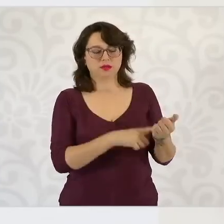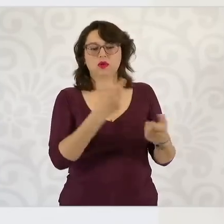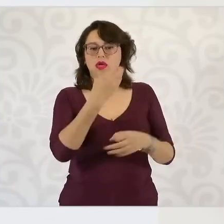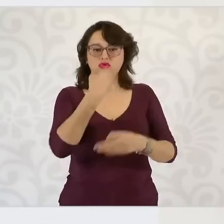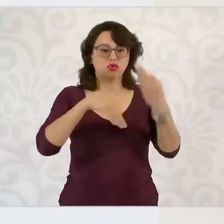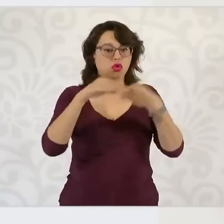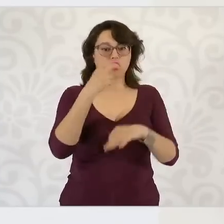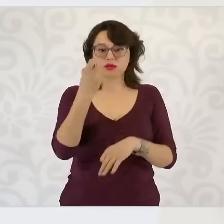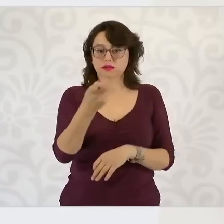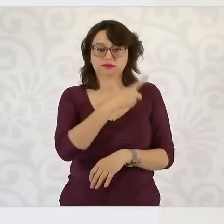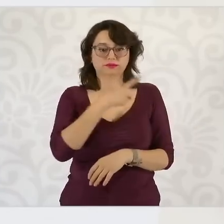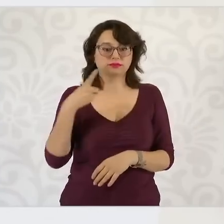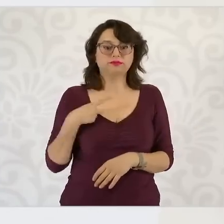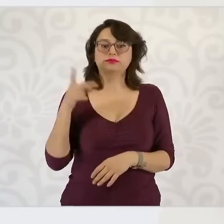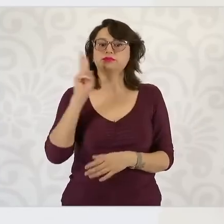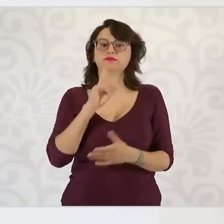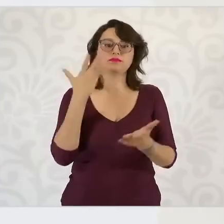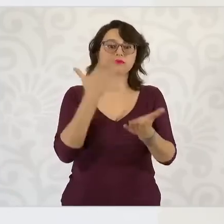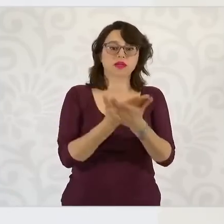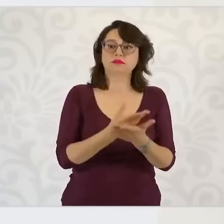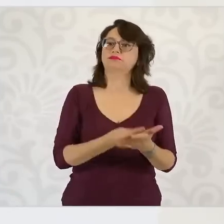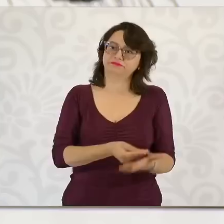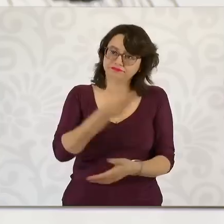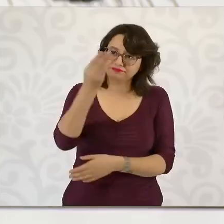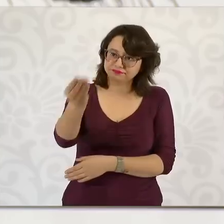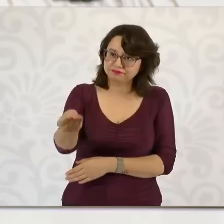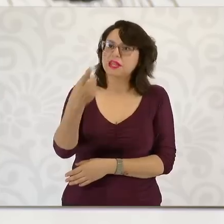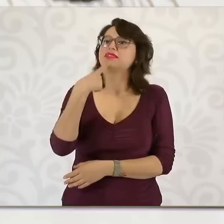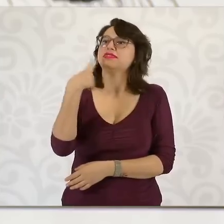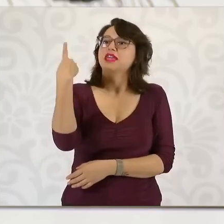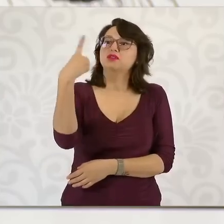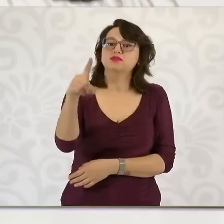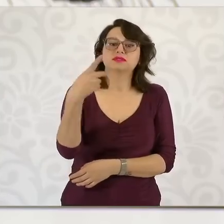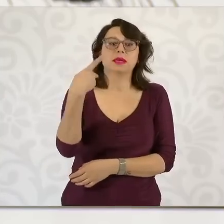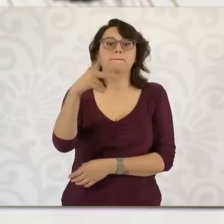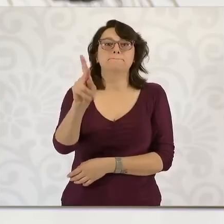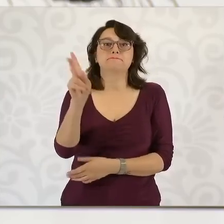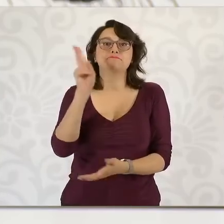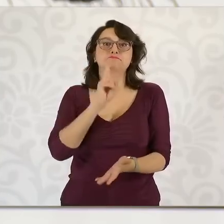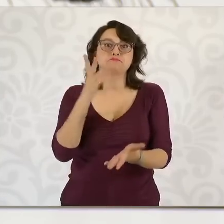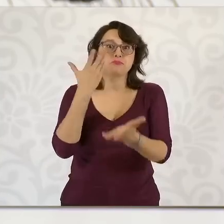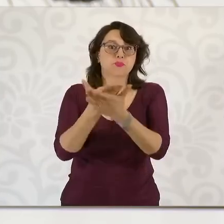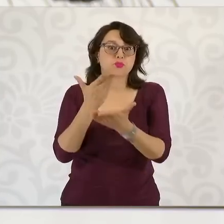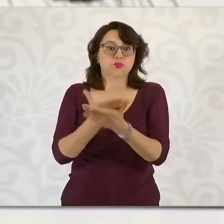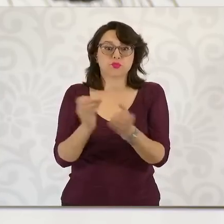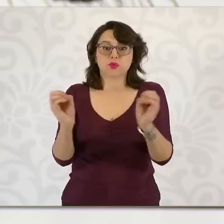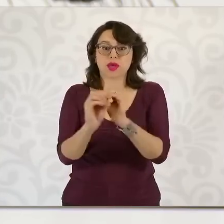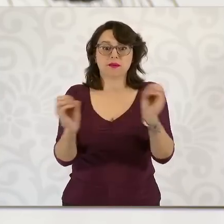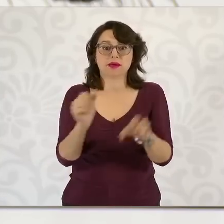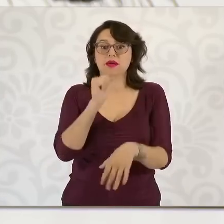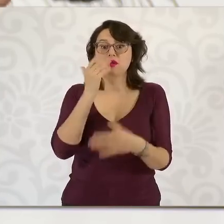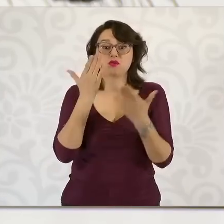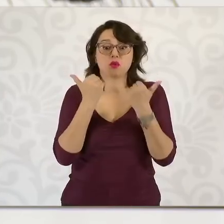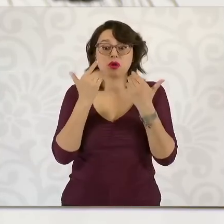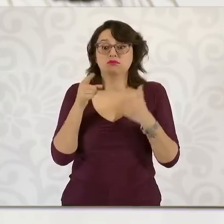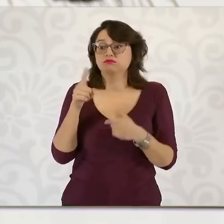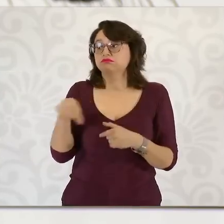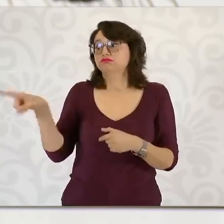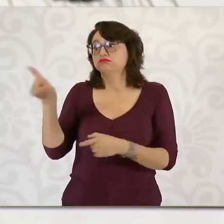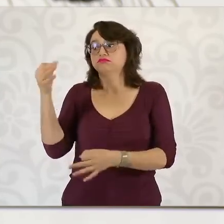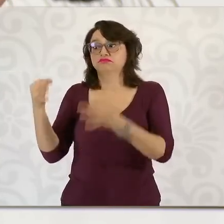Pero entonces, puede hacerse la denuncia penal, pero si no hay pruebas contundentes, un juez te puede decir, pues